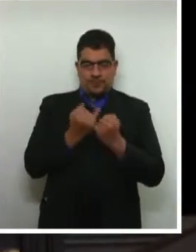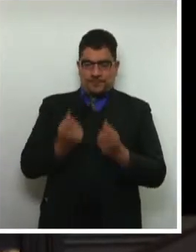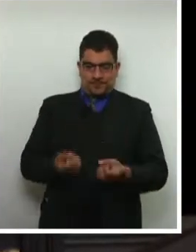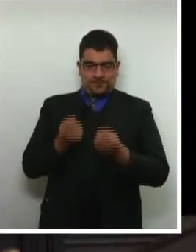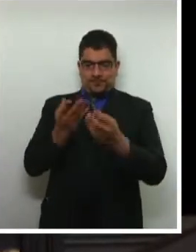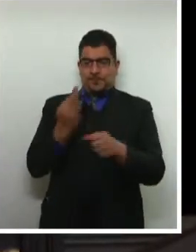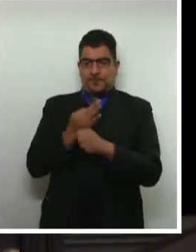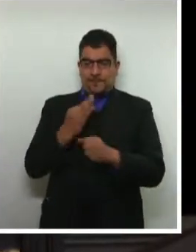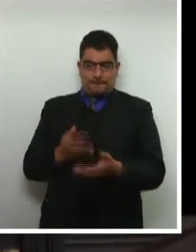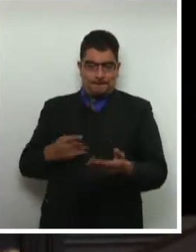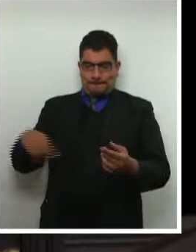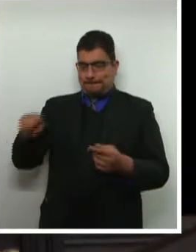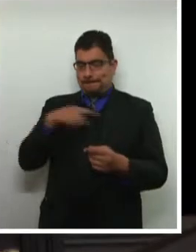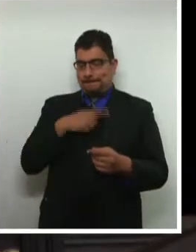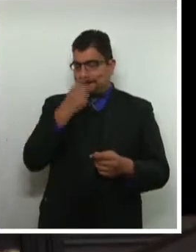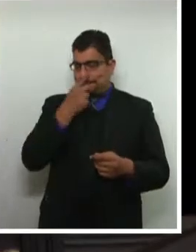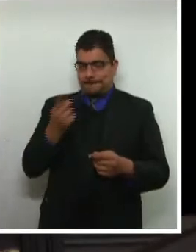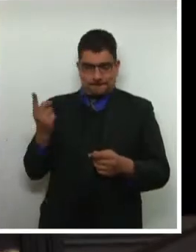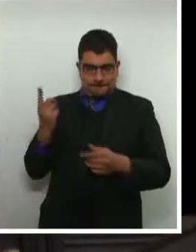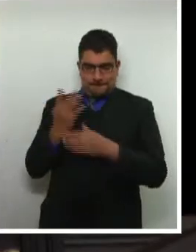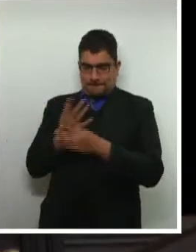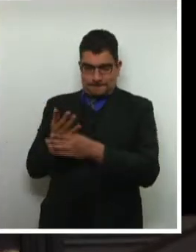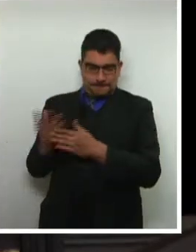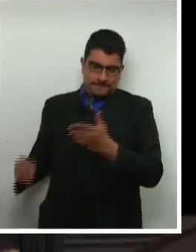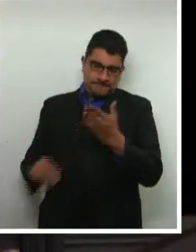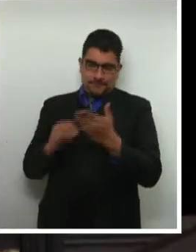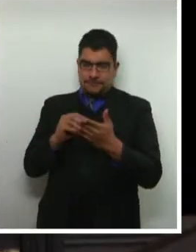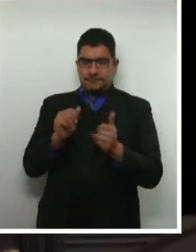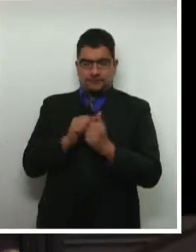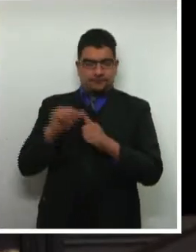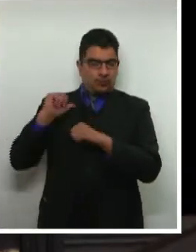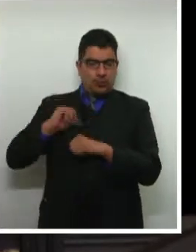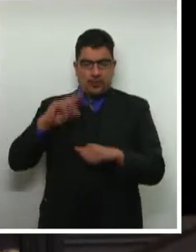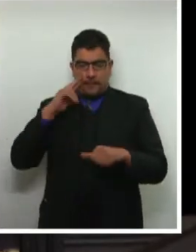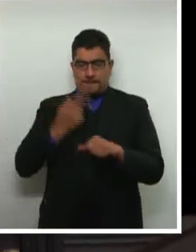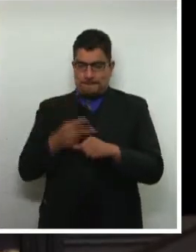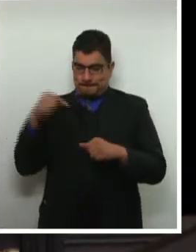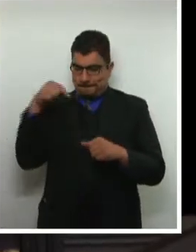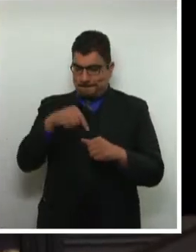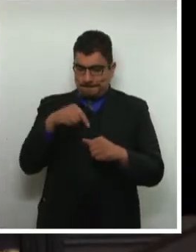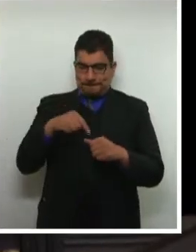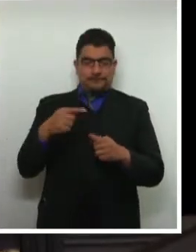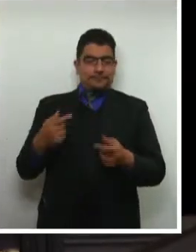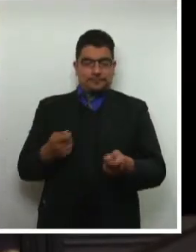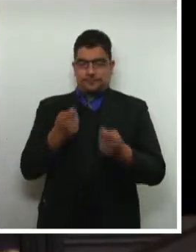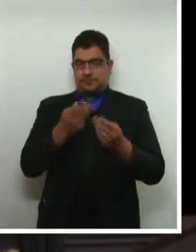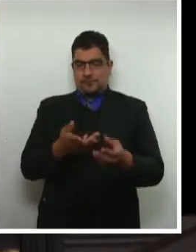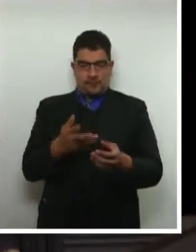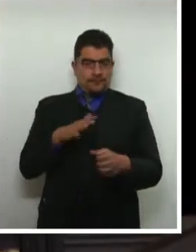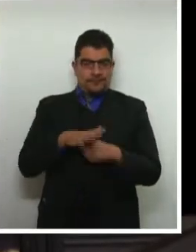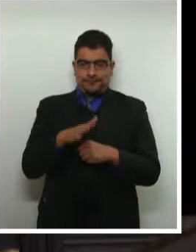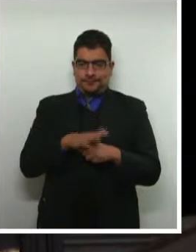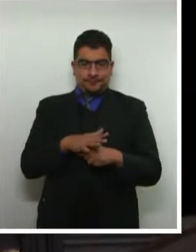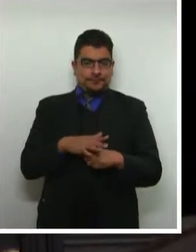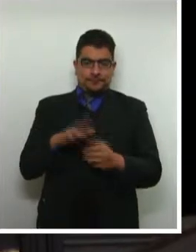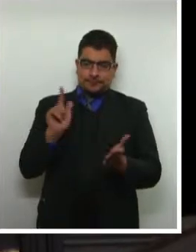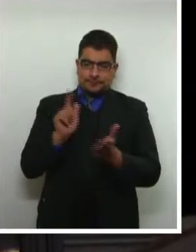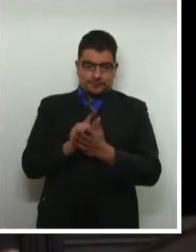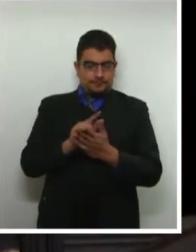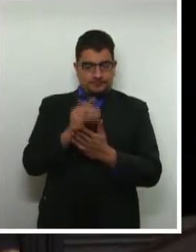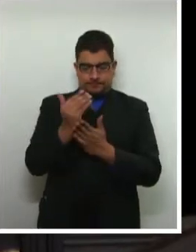que dijeron ellos, de una autoridad que no gozará de